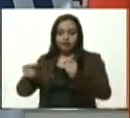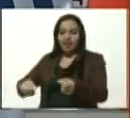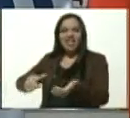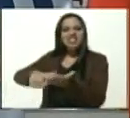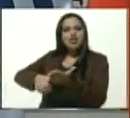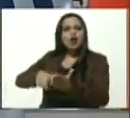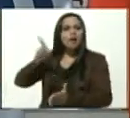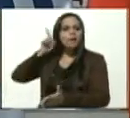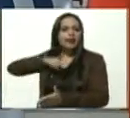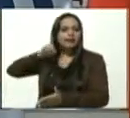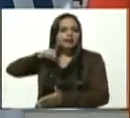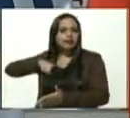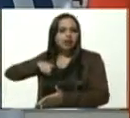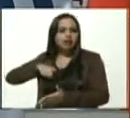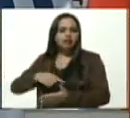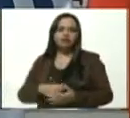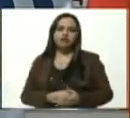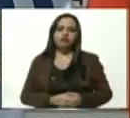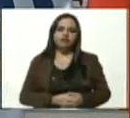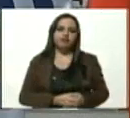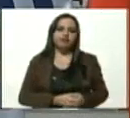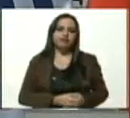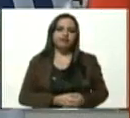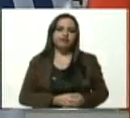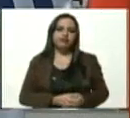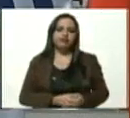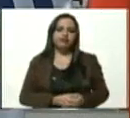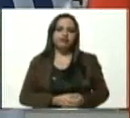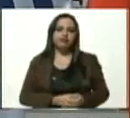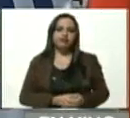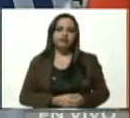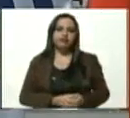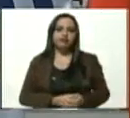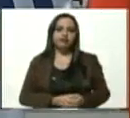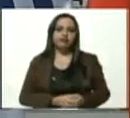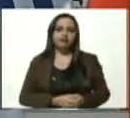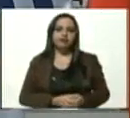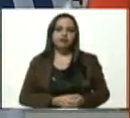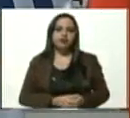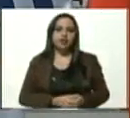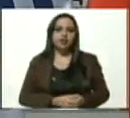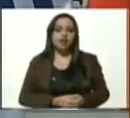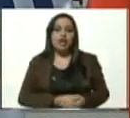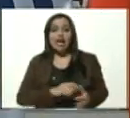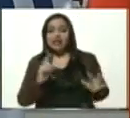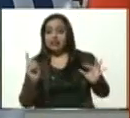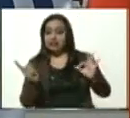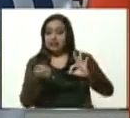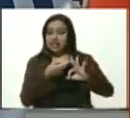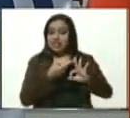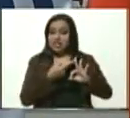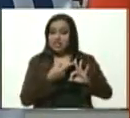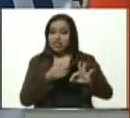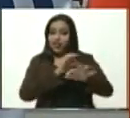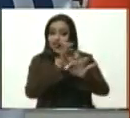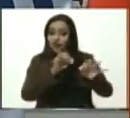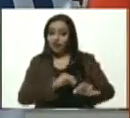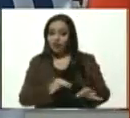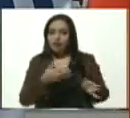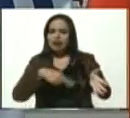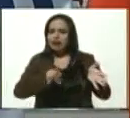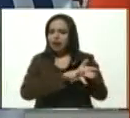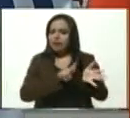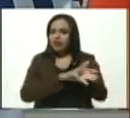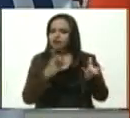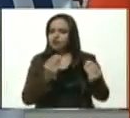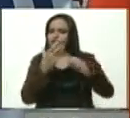cédula falsa como documento de identificación. Y un tercer delito que hemos observado en el marco